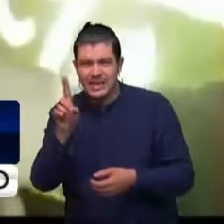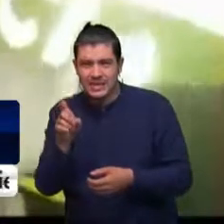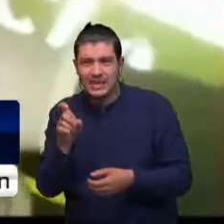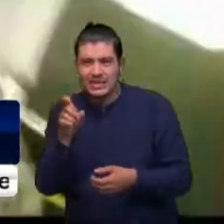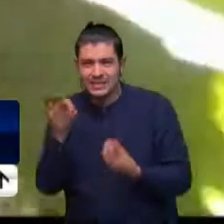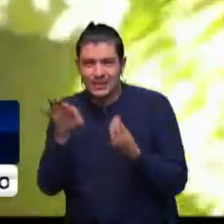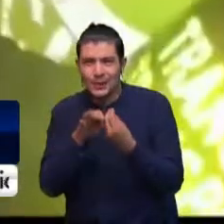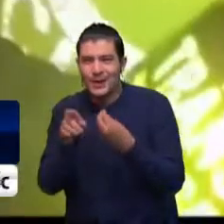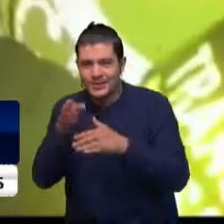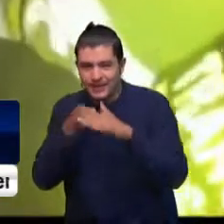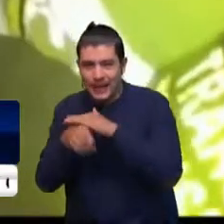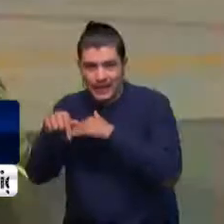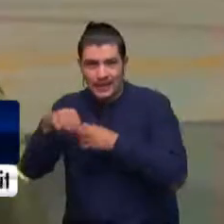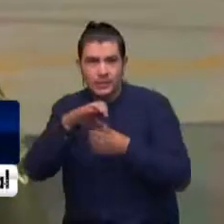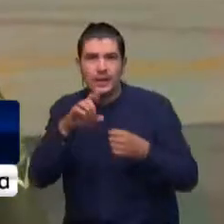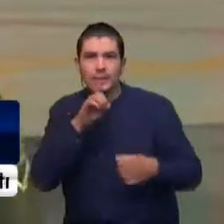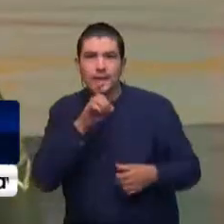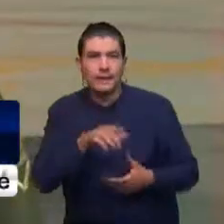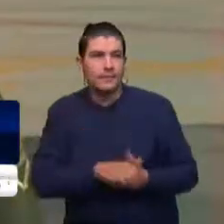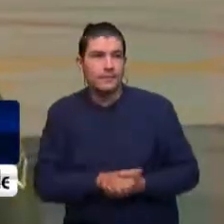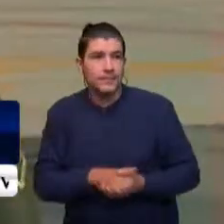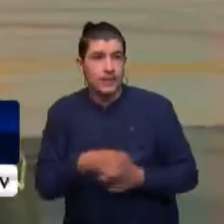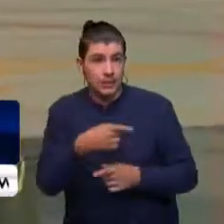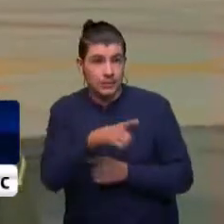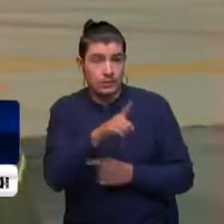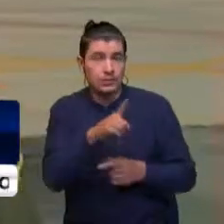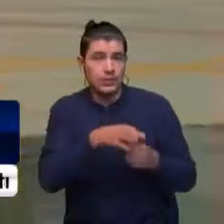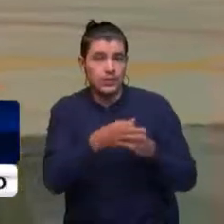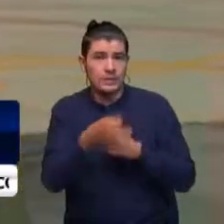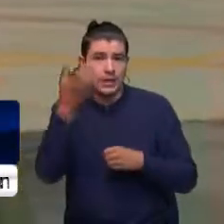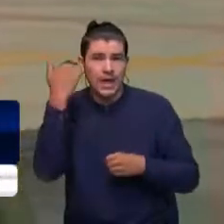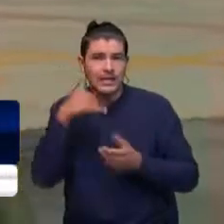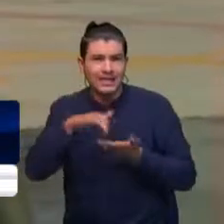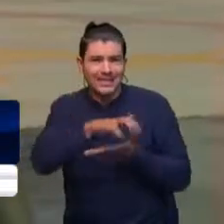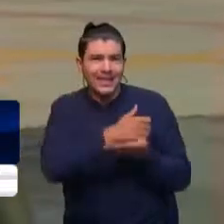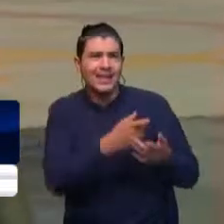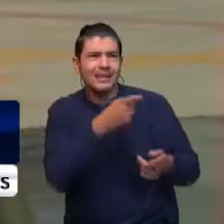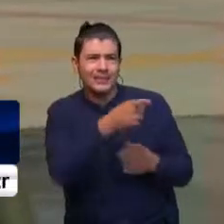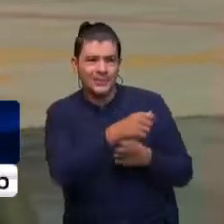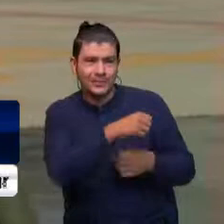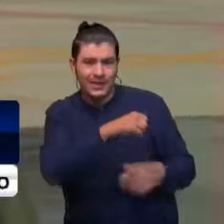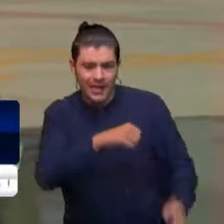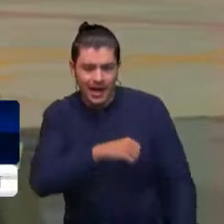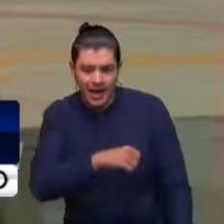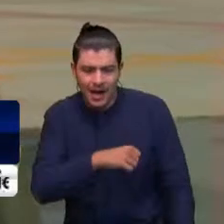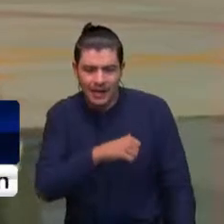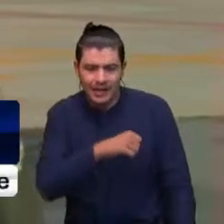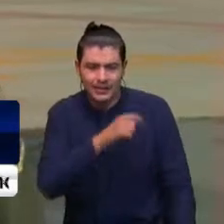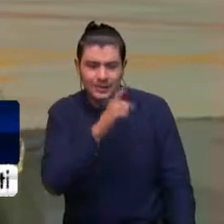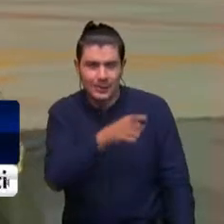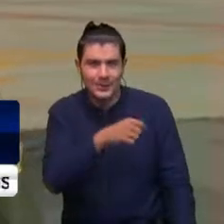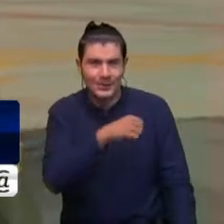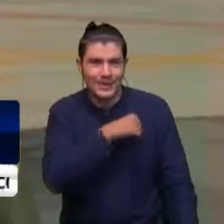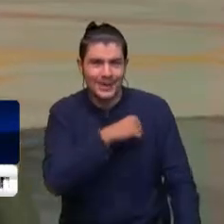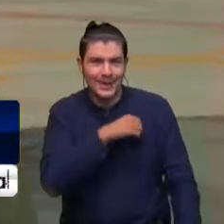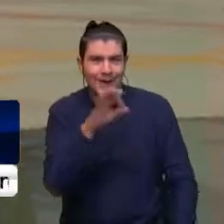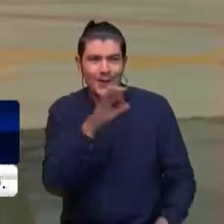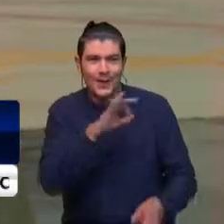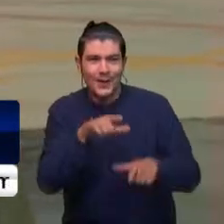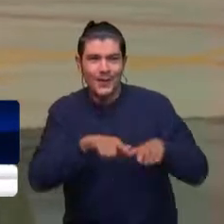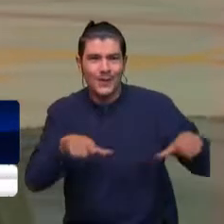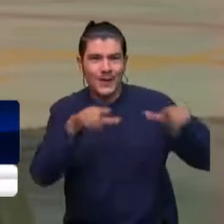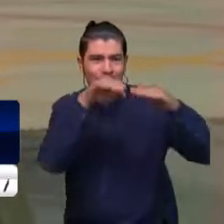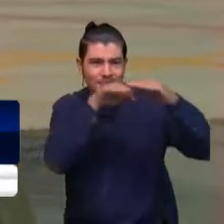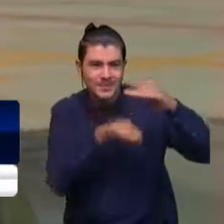marihuana a bucaramanga venían de un municipio de santander de donde tienen o utilizó lo ubican como bodega para poder ingresar